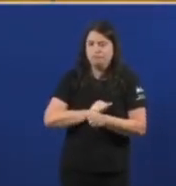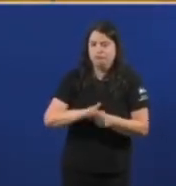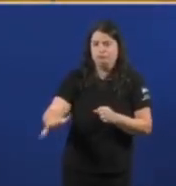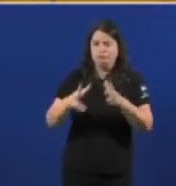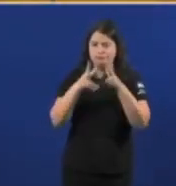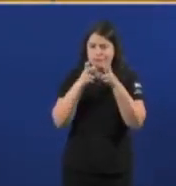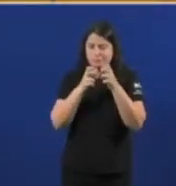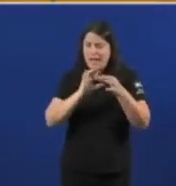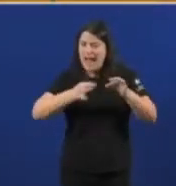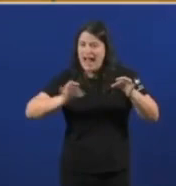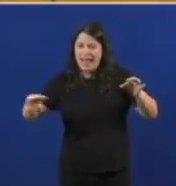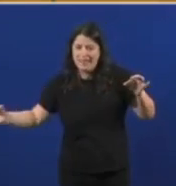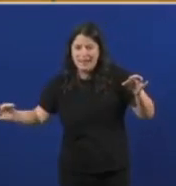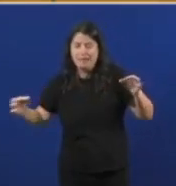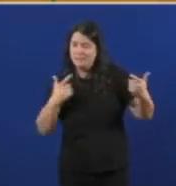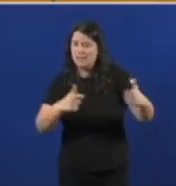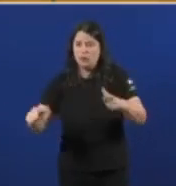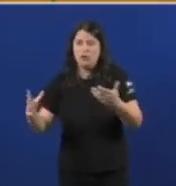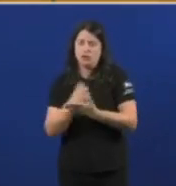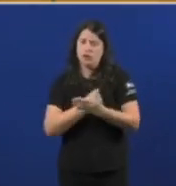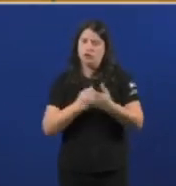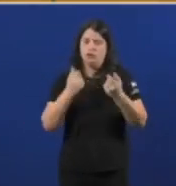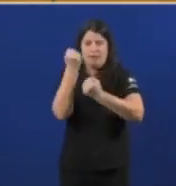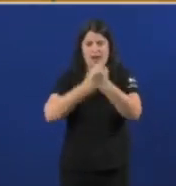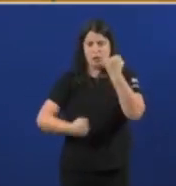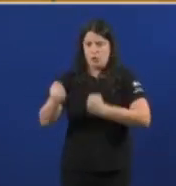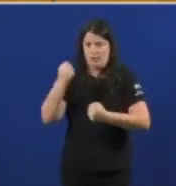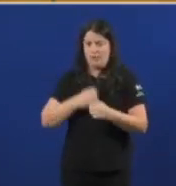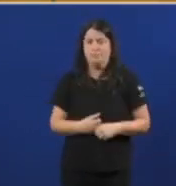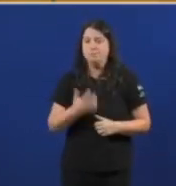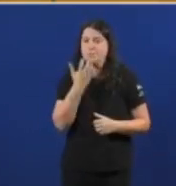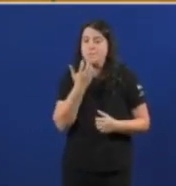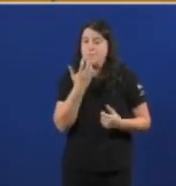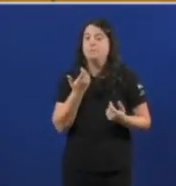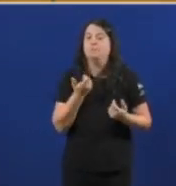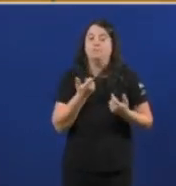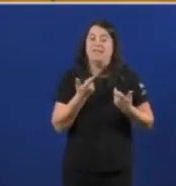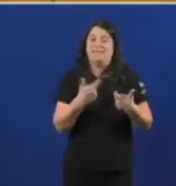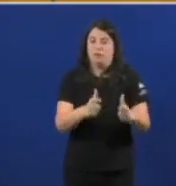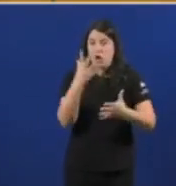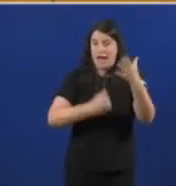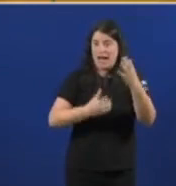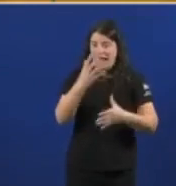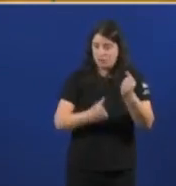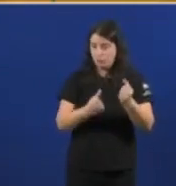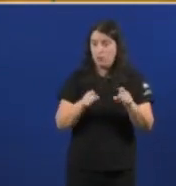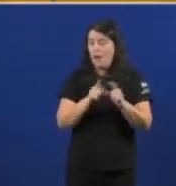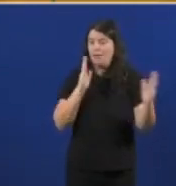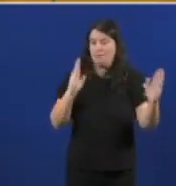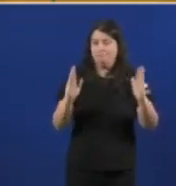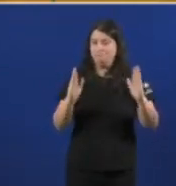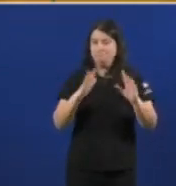en cadea en todos os sectores económicos. E aí temos, por exemplo, o sector lácteo, que está atravesando unha